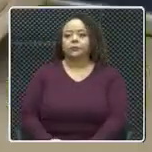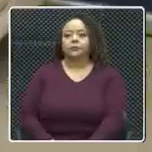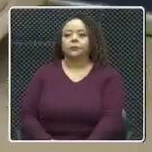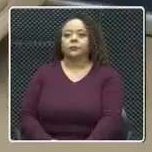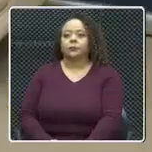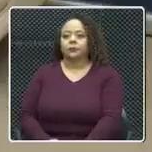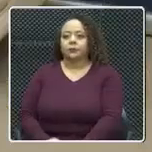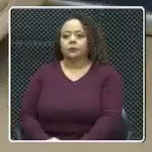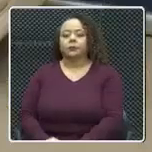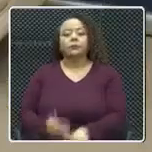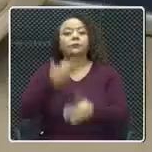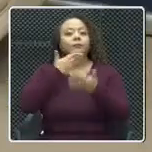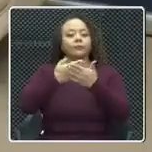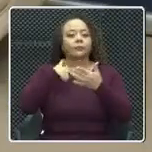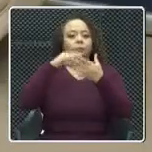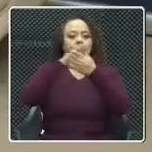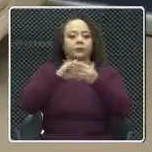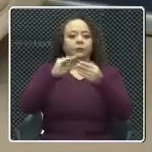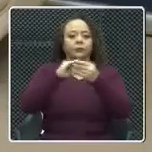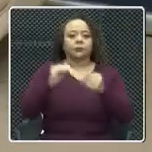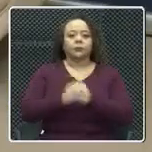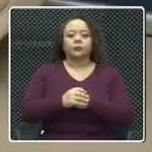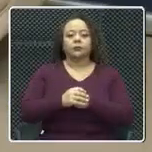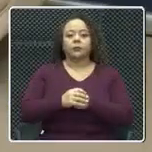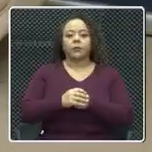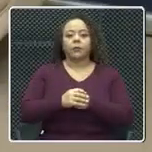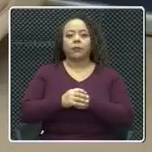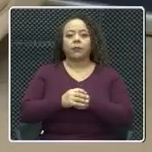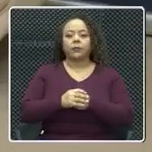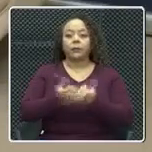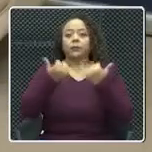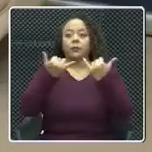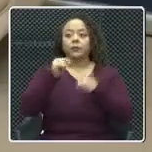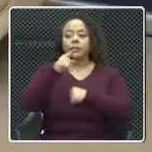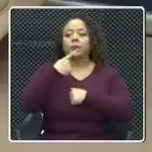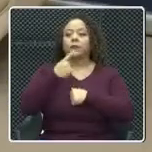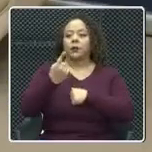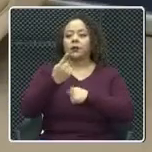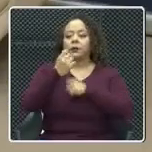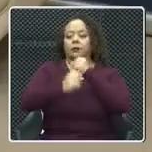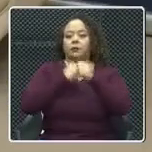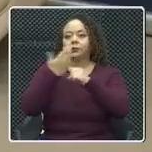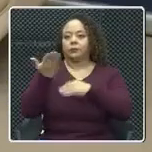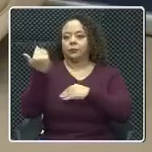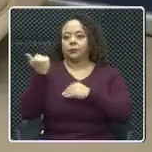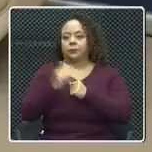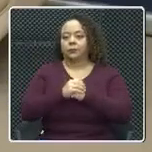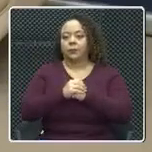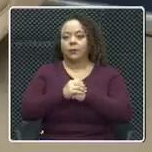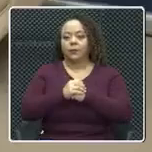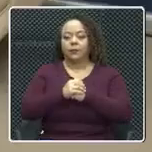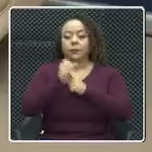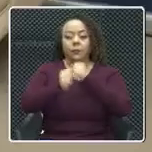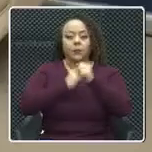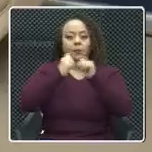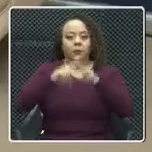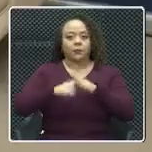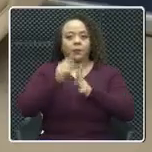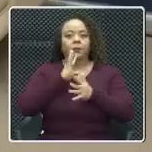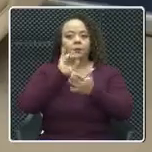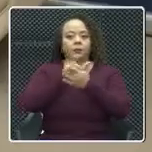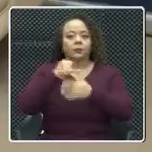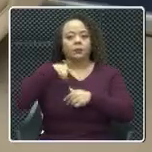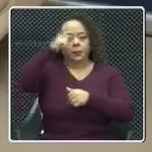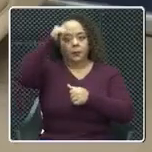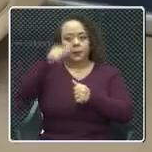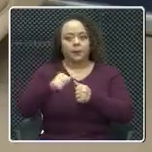Bueno, ¿cómo lo ves? Le cuento un poquitito. Vamos a ver. Ahora, usted decía hace unos años atrás, ¿verdad? O hace unos años empieza a hablar de esto. Yo